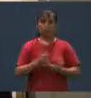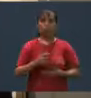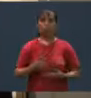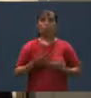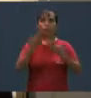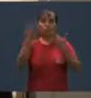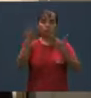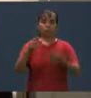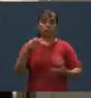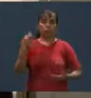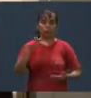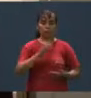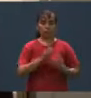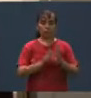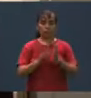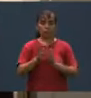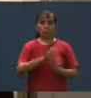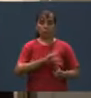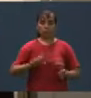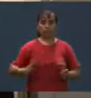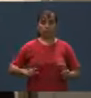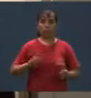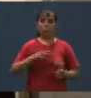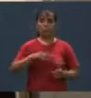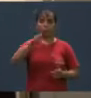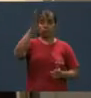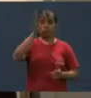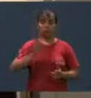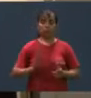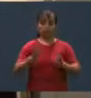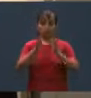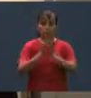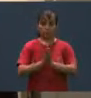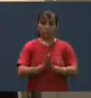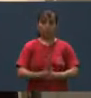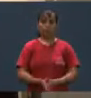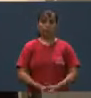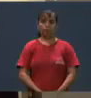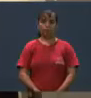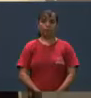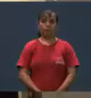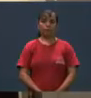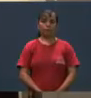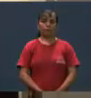Por Jesucristo nuestro Señor. Nos sentamos.